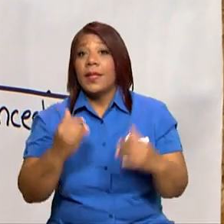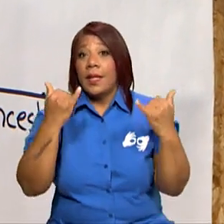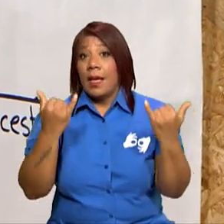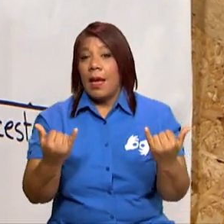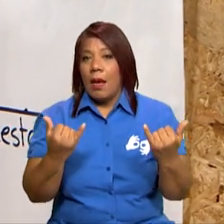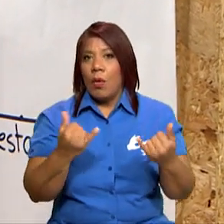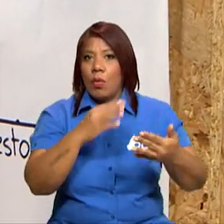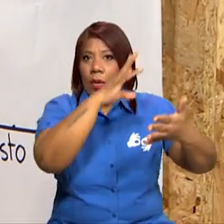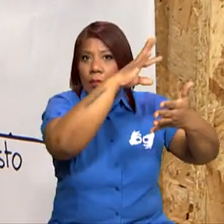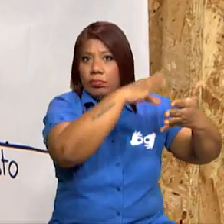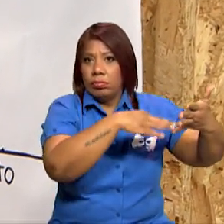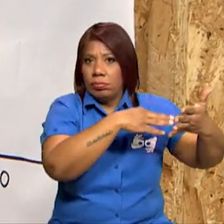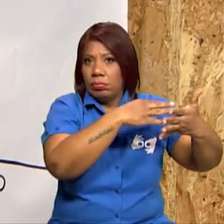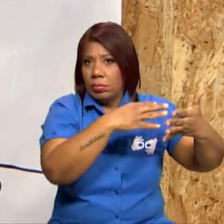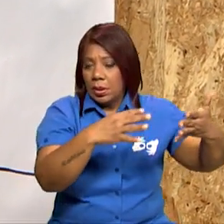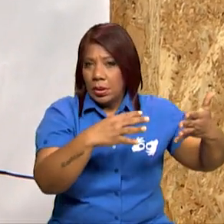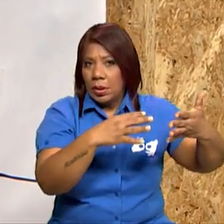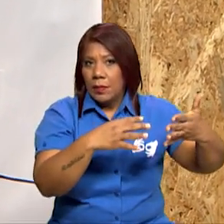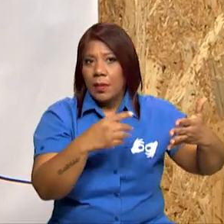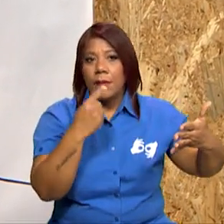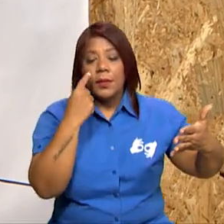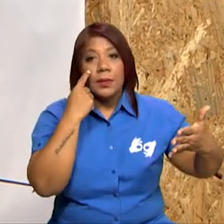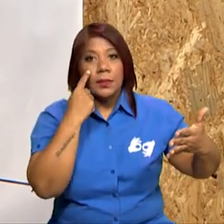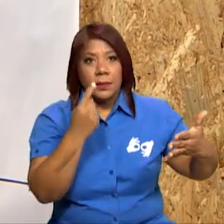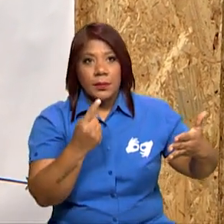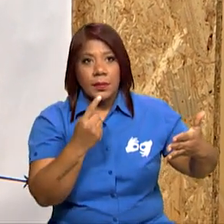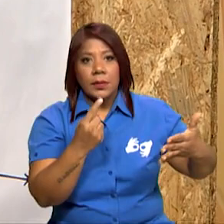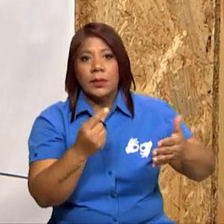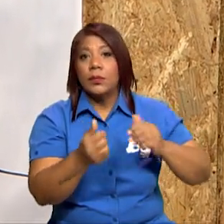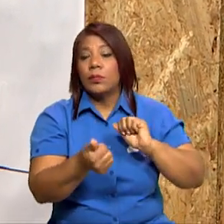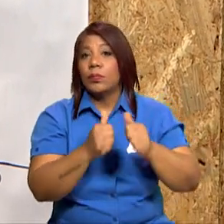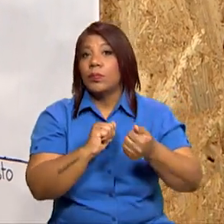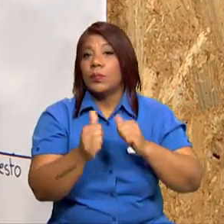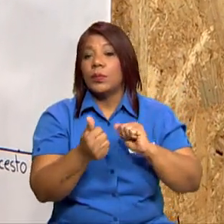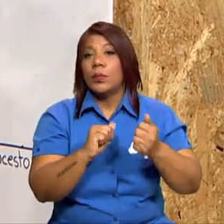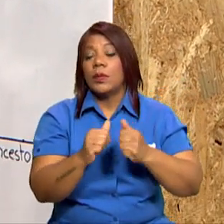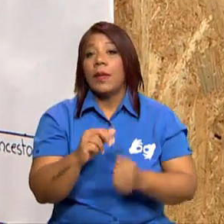tabla anterior, teníamos que el atletismo